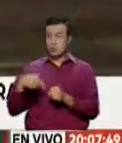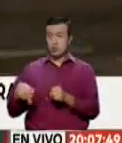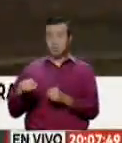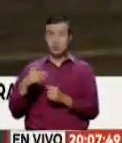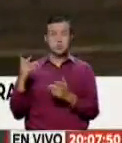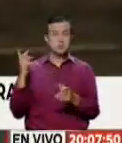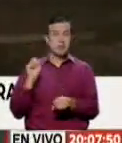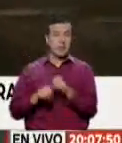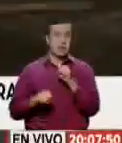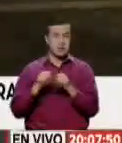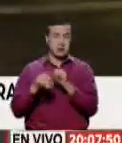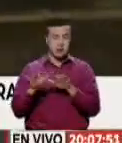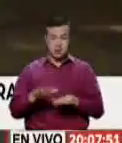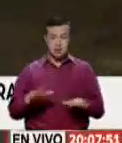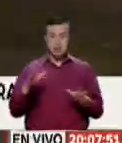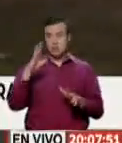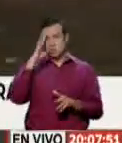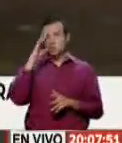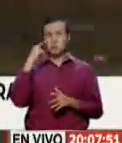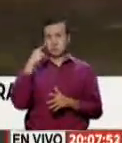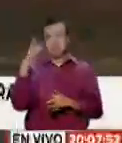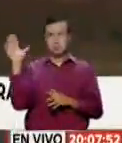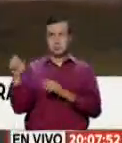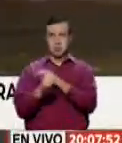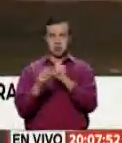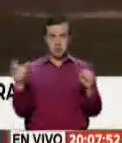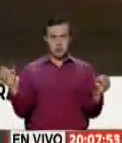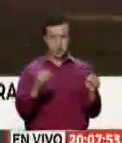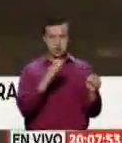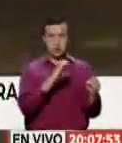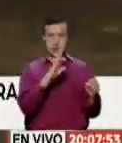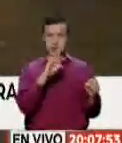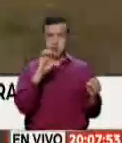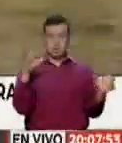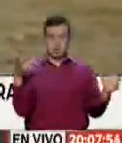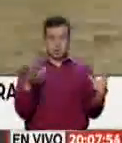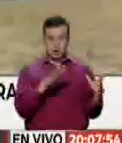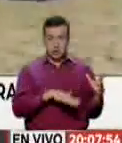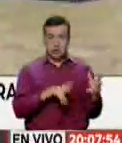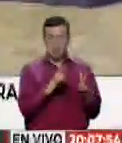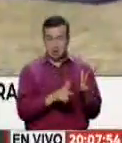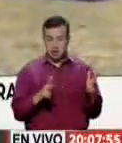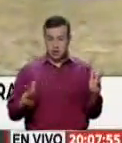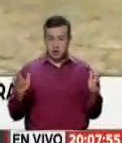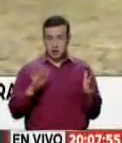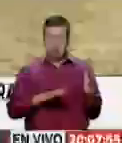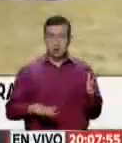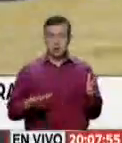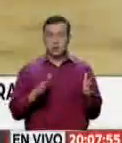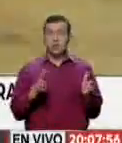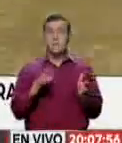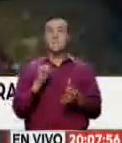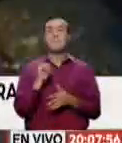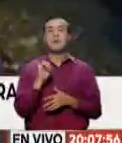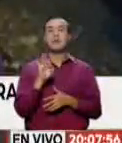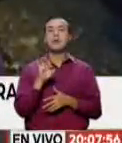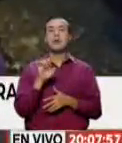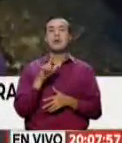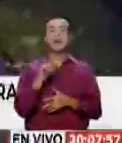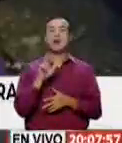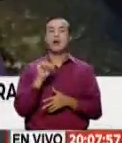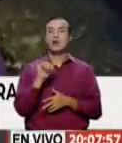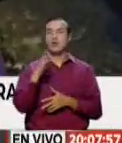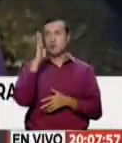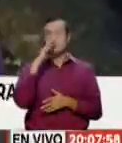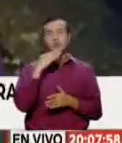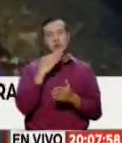afectadas, que se encontraban retenidas por diversas infracciones de tránsito en el canchón ubicado en la ruta del azúcar del Cantón Milagro. Gracias a Dios se